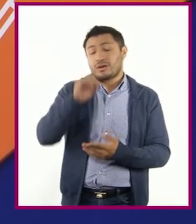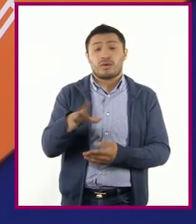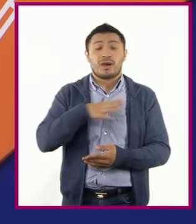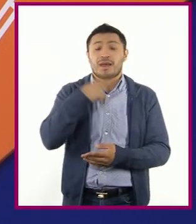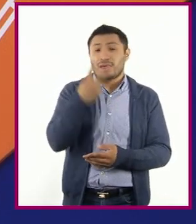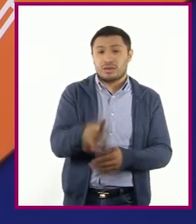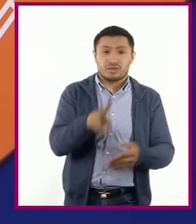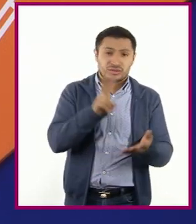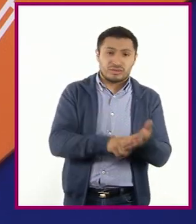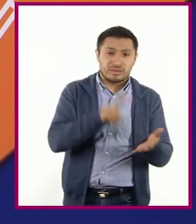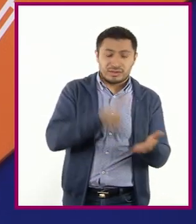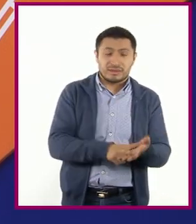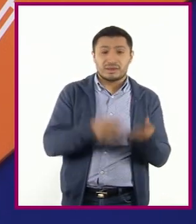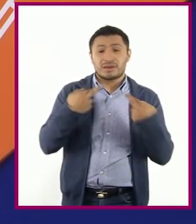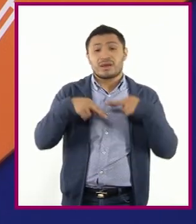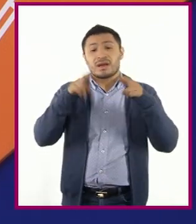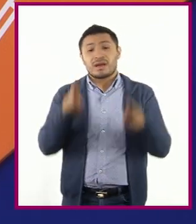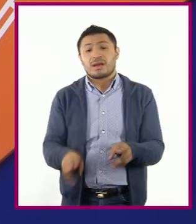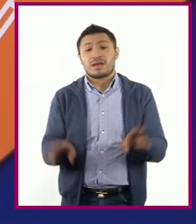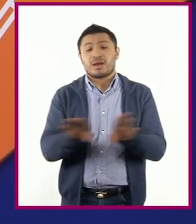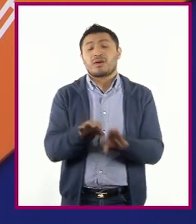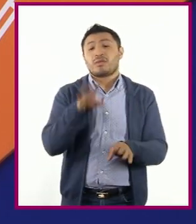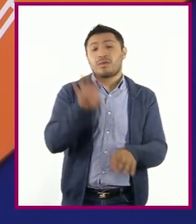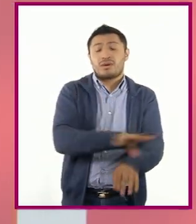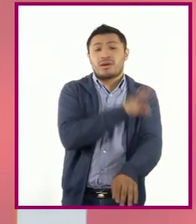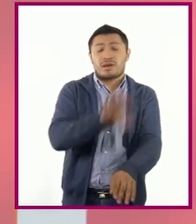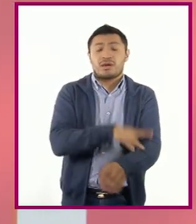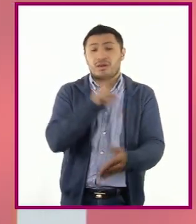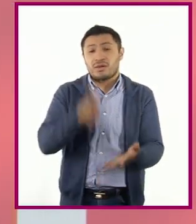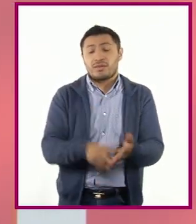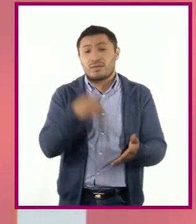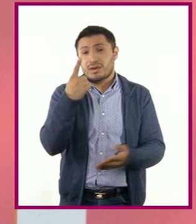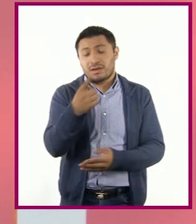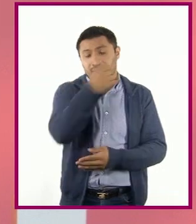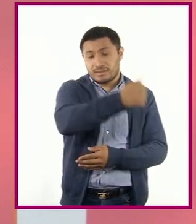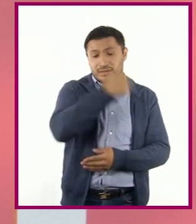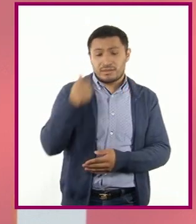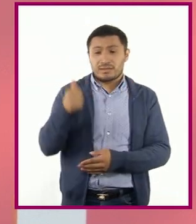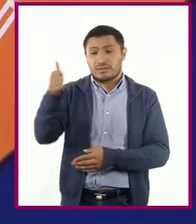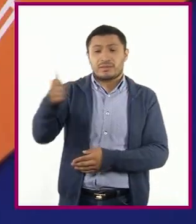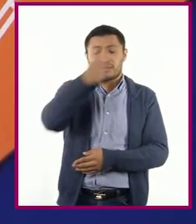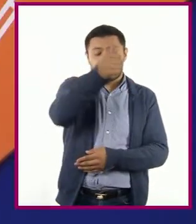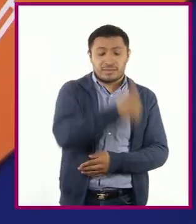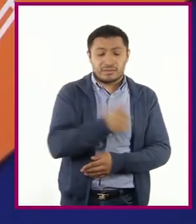valencia y se representa con un electrón de valencia en cada uno de los vértices